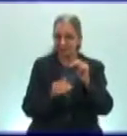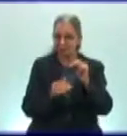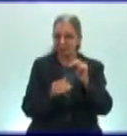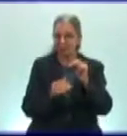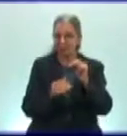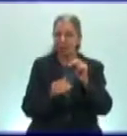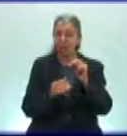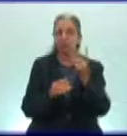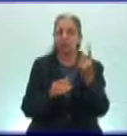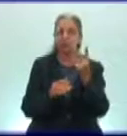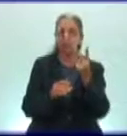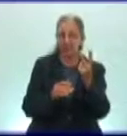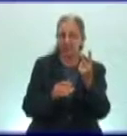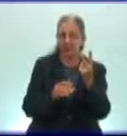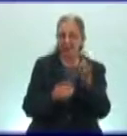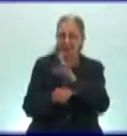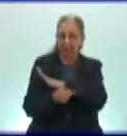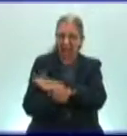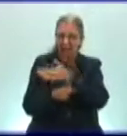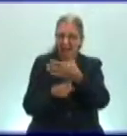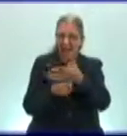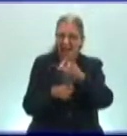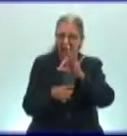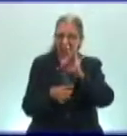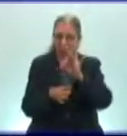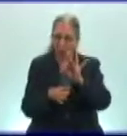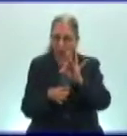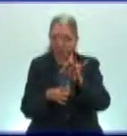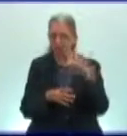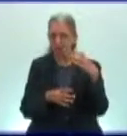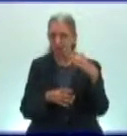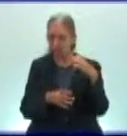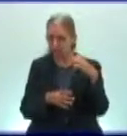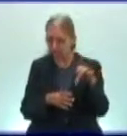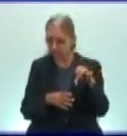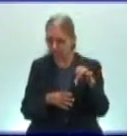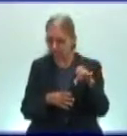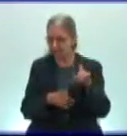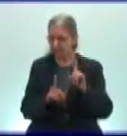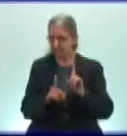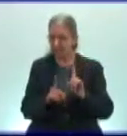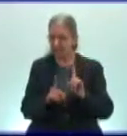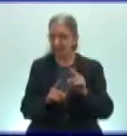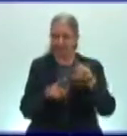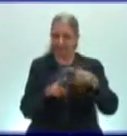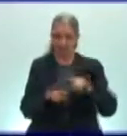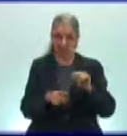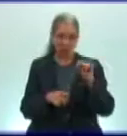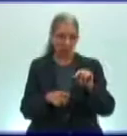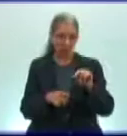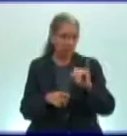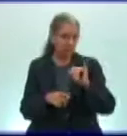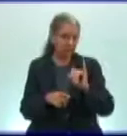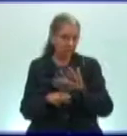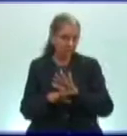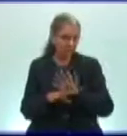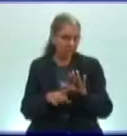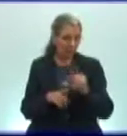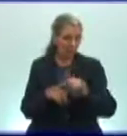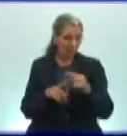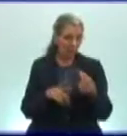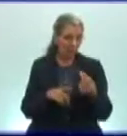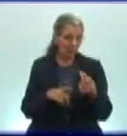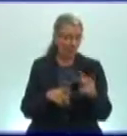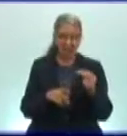admite hasta 8 electrones, pero en este caso solamente estamos representando 6 electrones porque